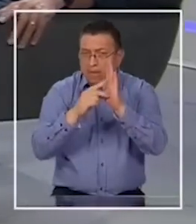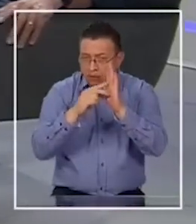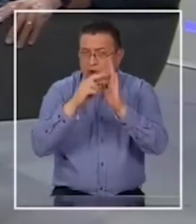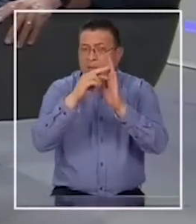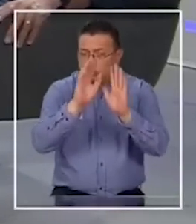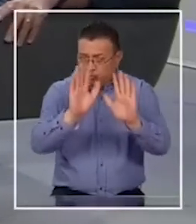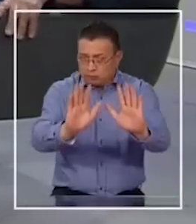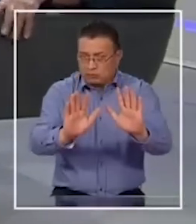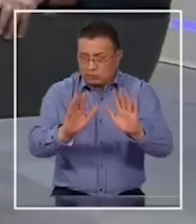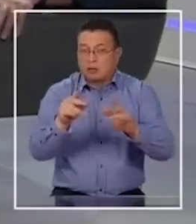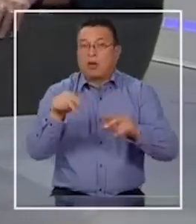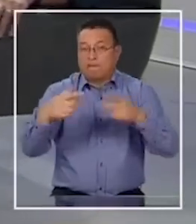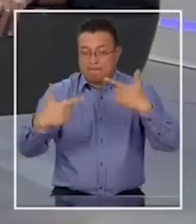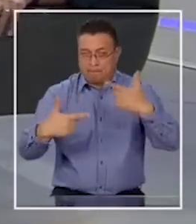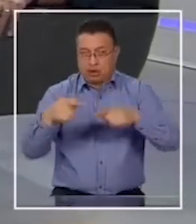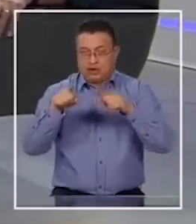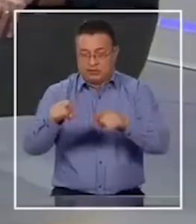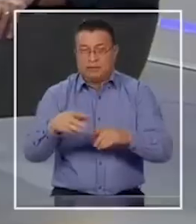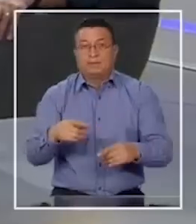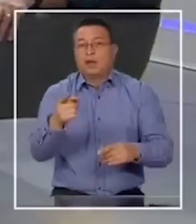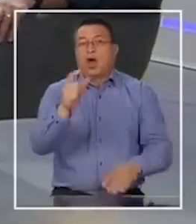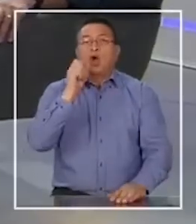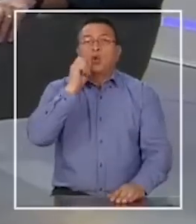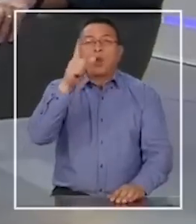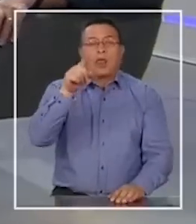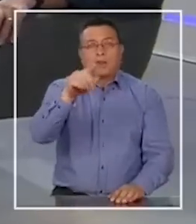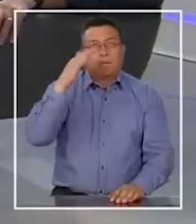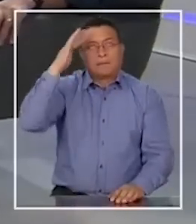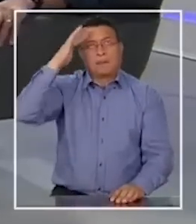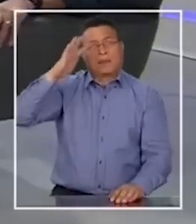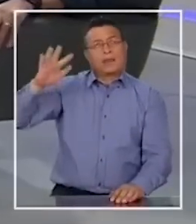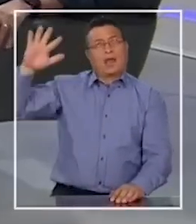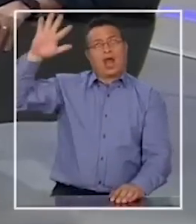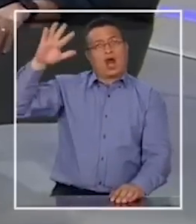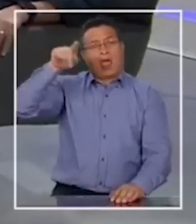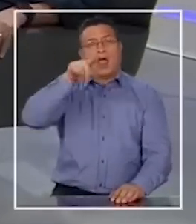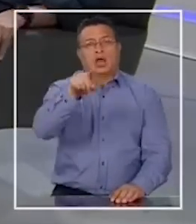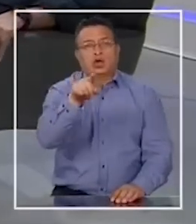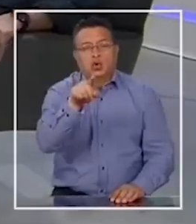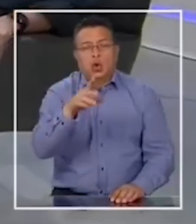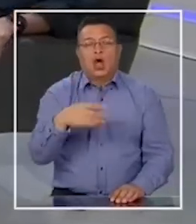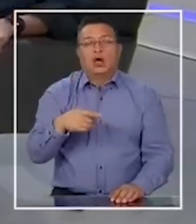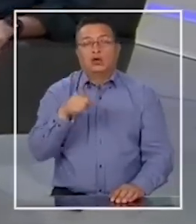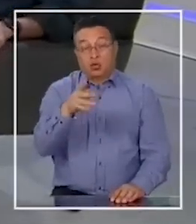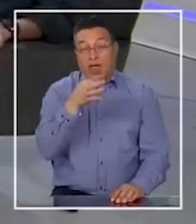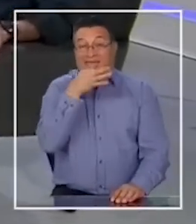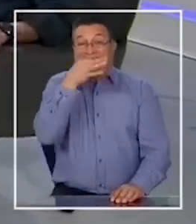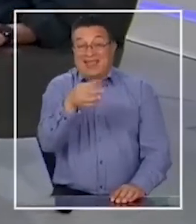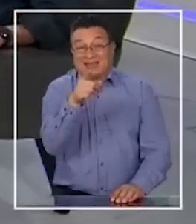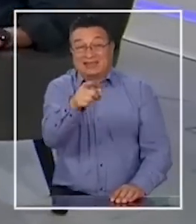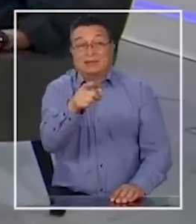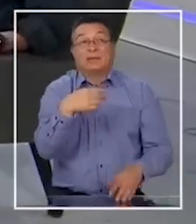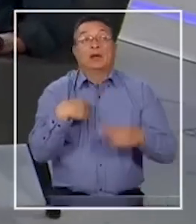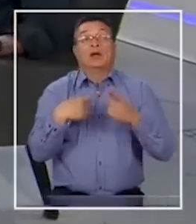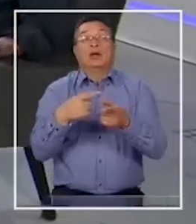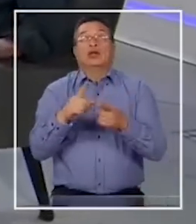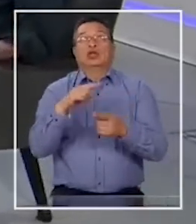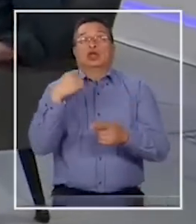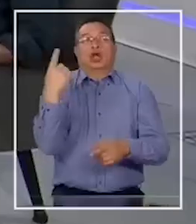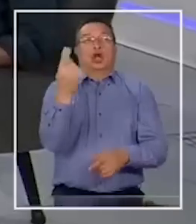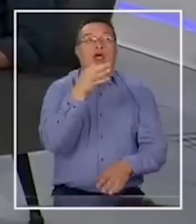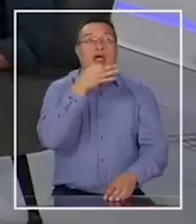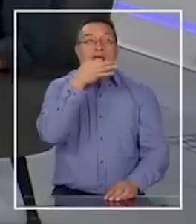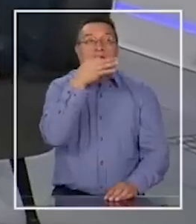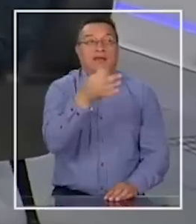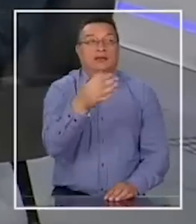digamos sobre esta política Quiero preguntarle cuál es la teoría que hay detrás porque usted lo ha dicho nadie se va a creer que esto es